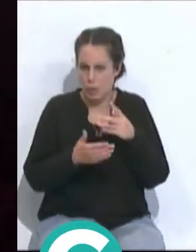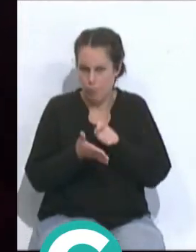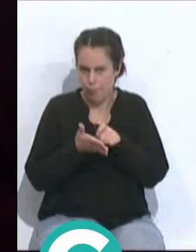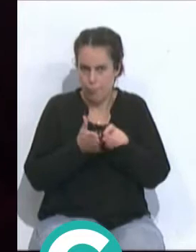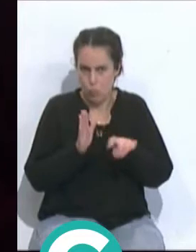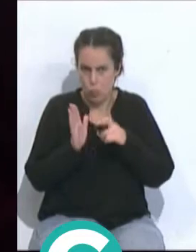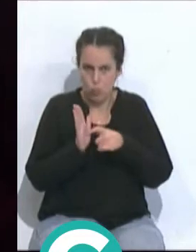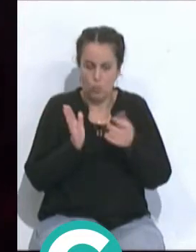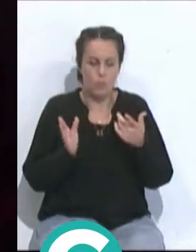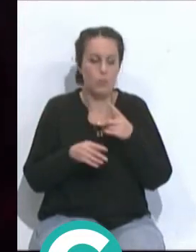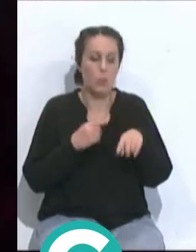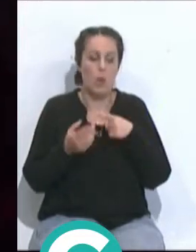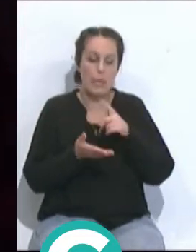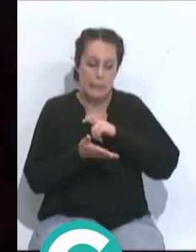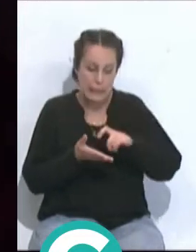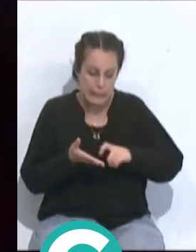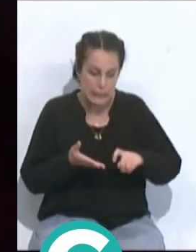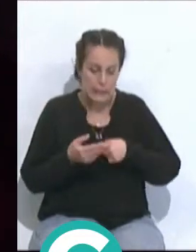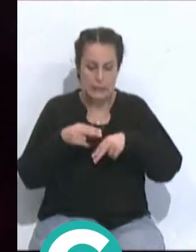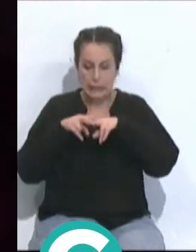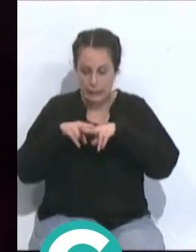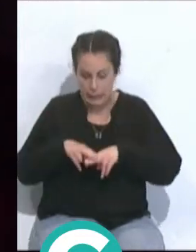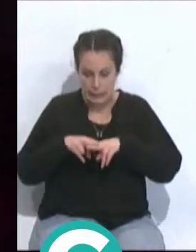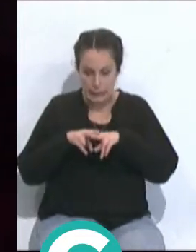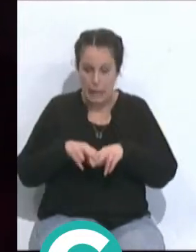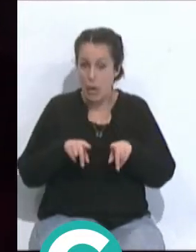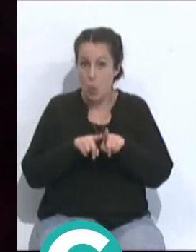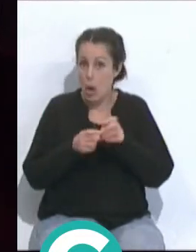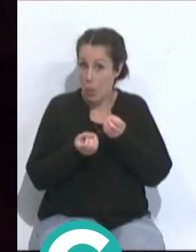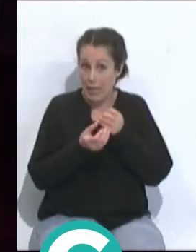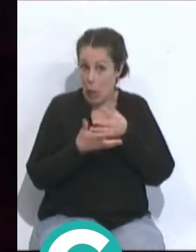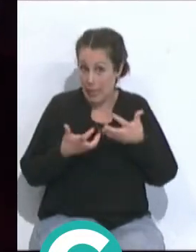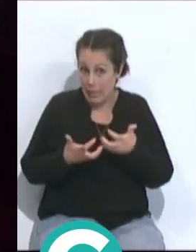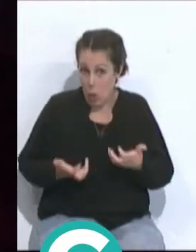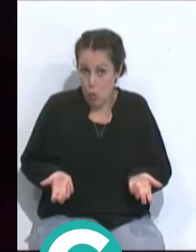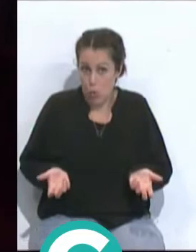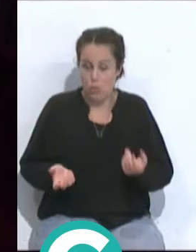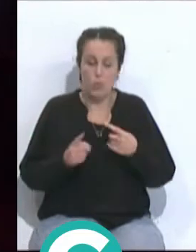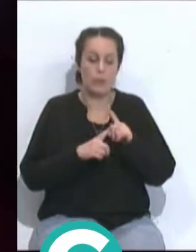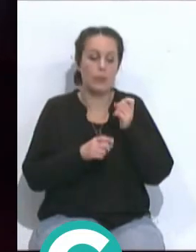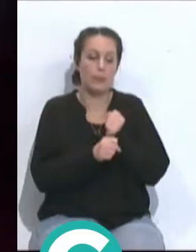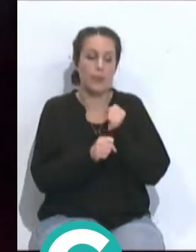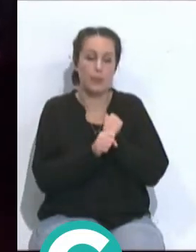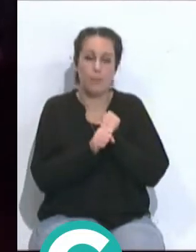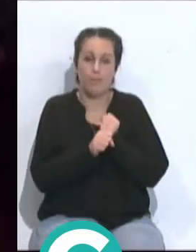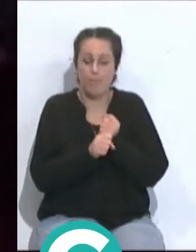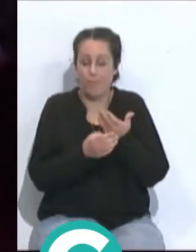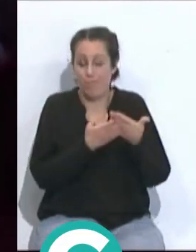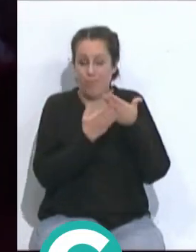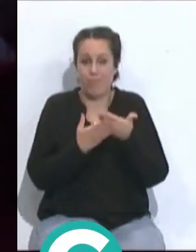letras. Y bueno, las imprimía, me ponía a analizarlas como si fuera un comentario de texto. Al final ha sido una labor de